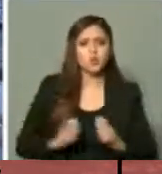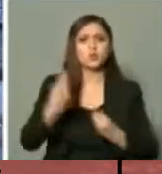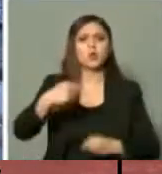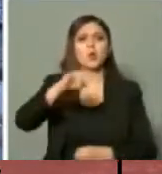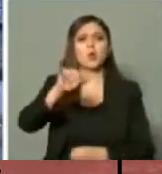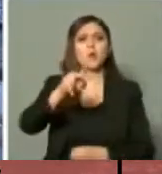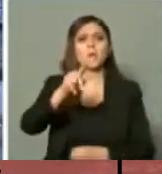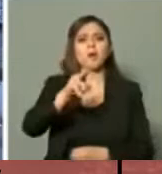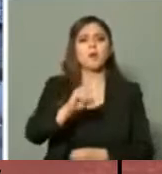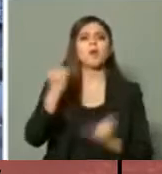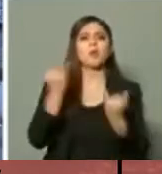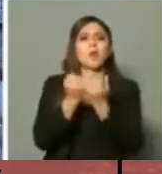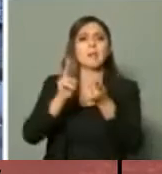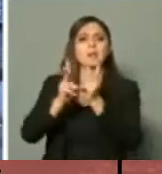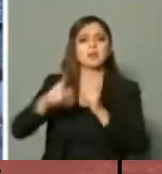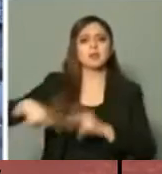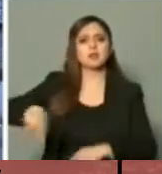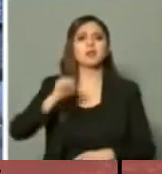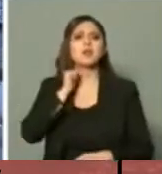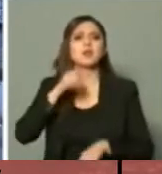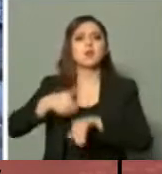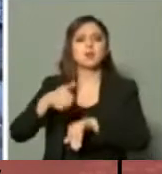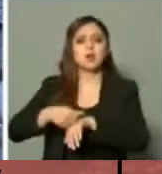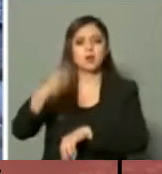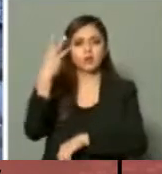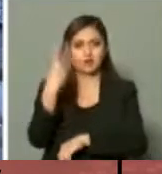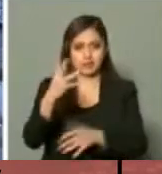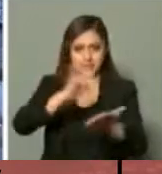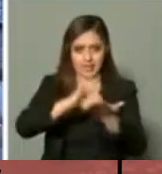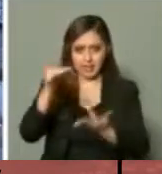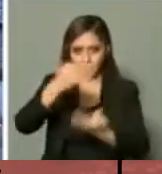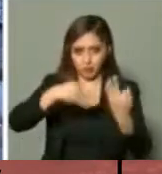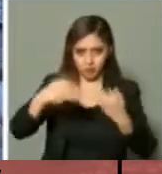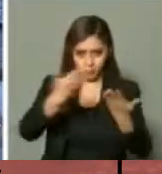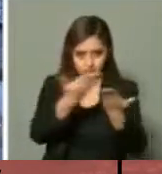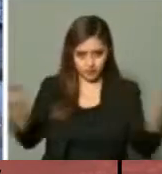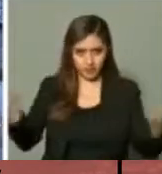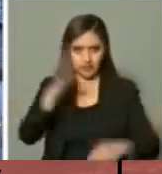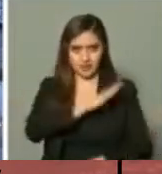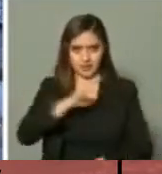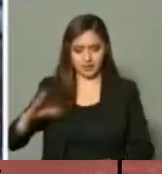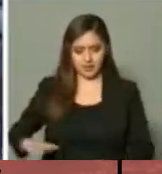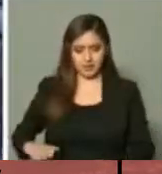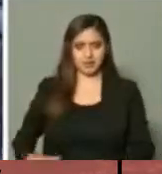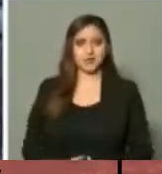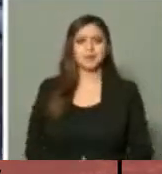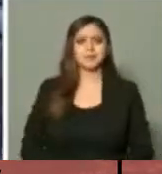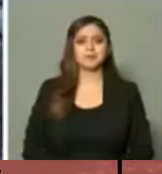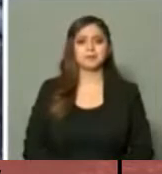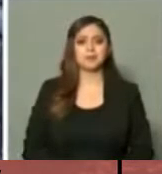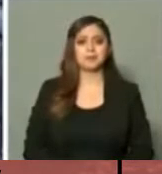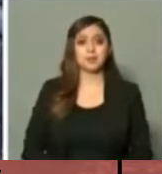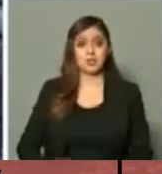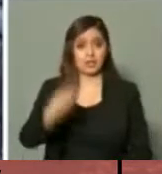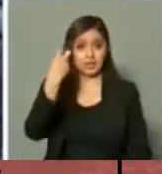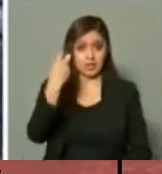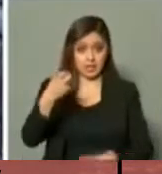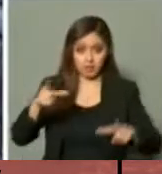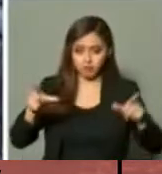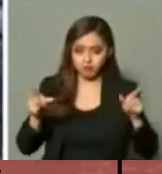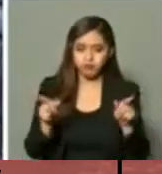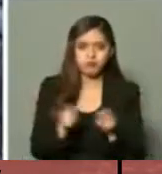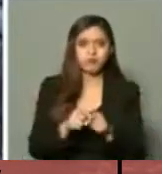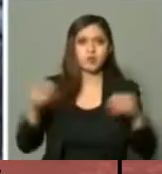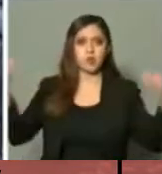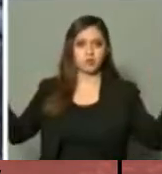Cárdenas y los vecinos de Azcapotzalco del Distrito 3. Gracias a todos y gracias a los candidatos. Es así como llegamos a la conclusión